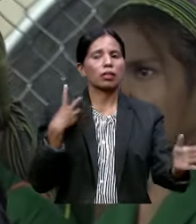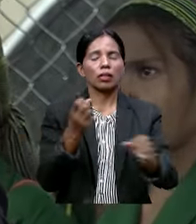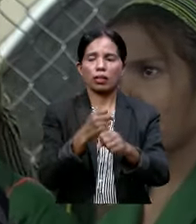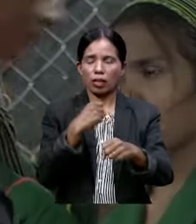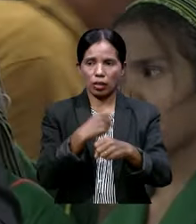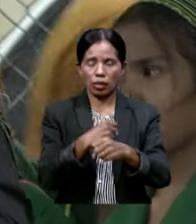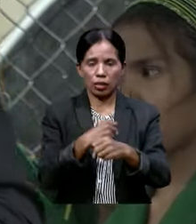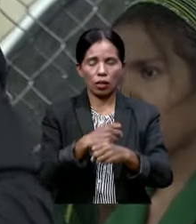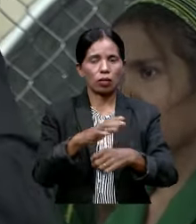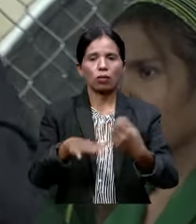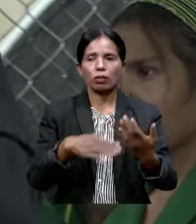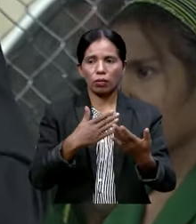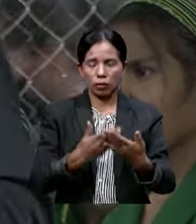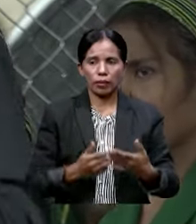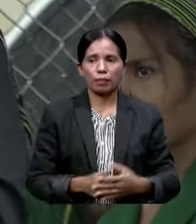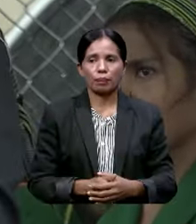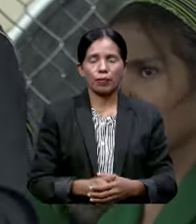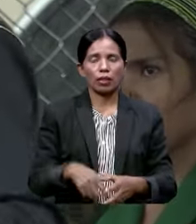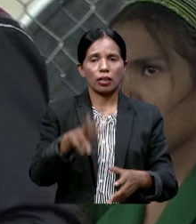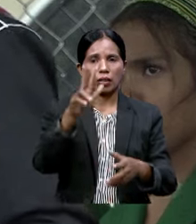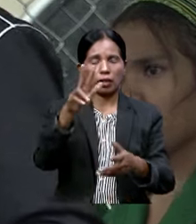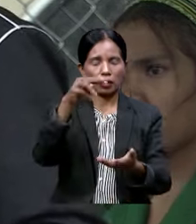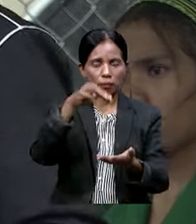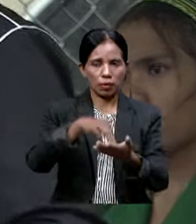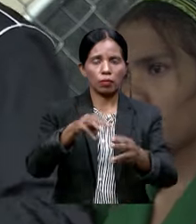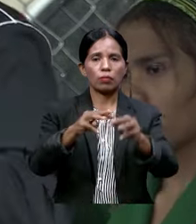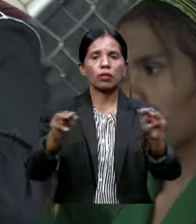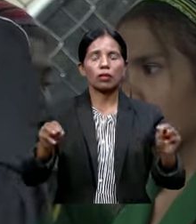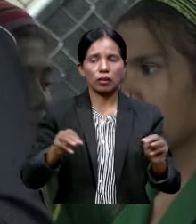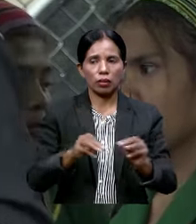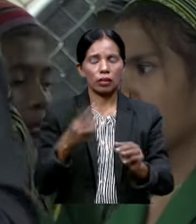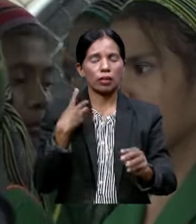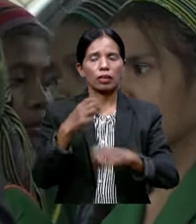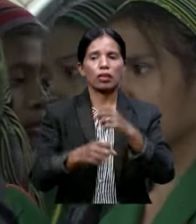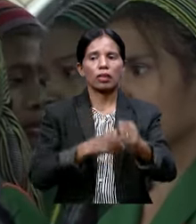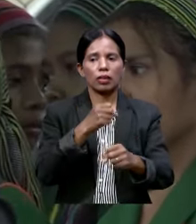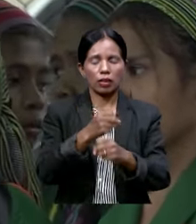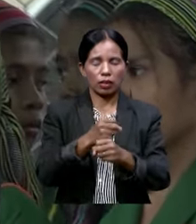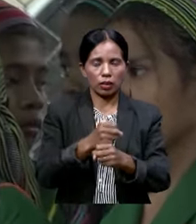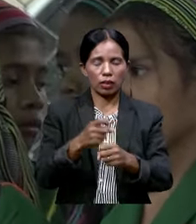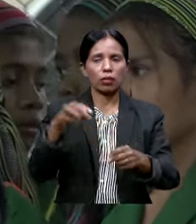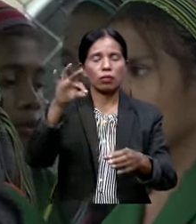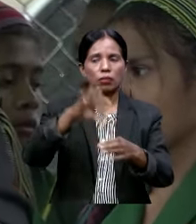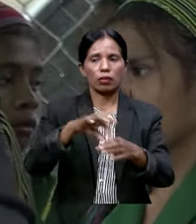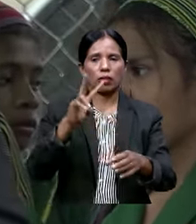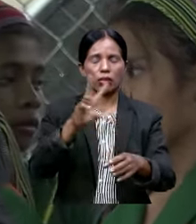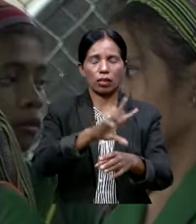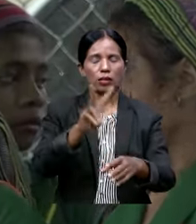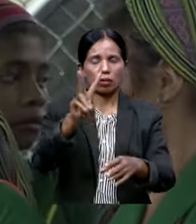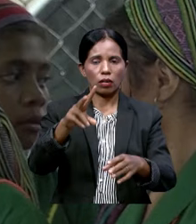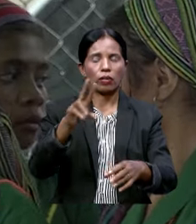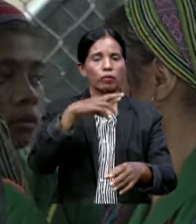kalku ida en geral. 3000 hectares de cada municipio y te tiene ira por rusa la rua red fos y te fanta antiona.